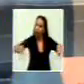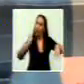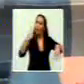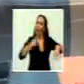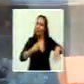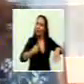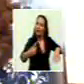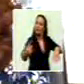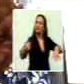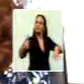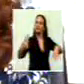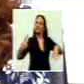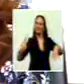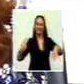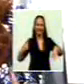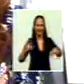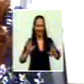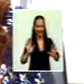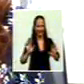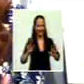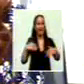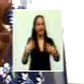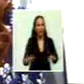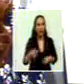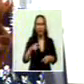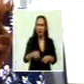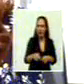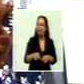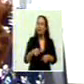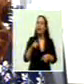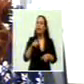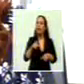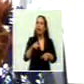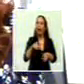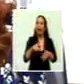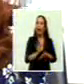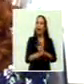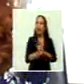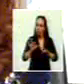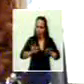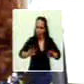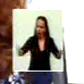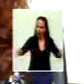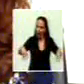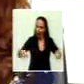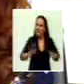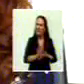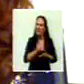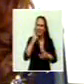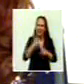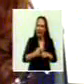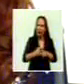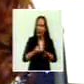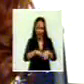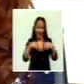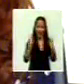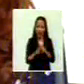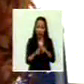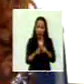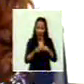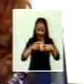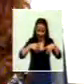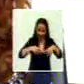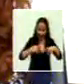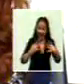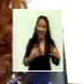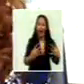vez. Entonces, no tiene que hacer surco. Y, por lo tanto, se computa que representa un 1% del total de la siembra,